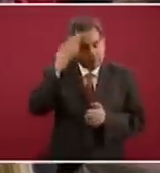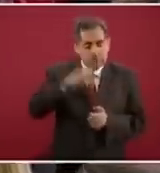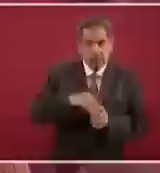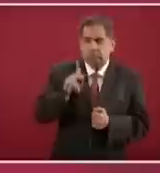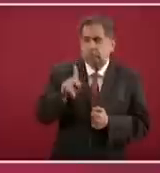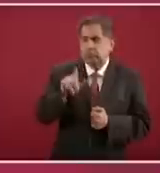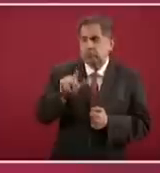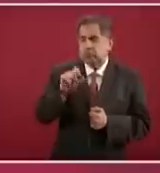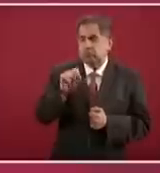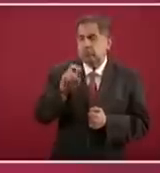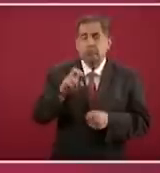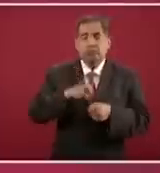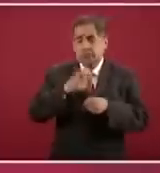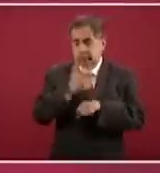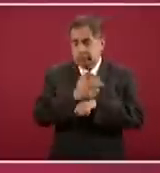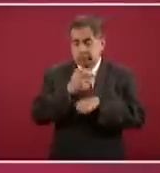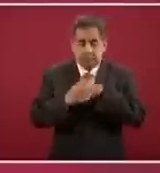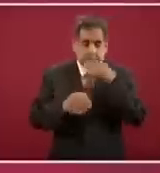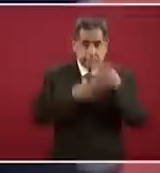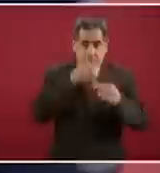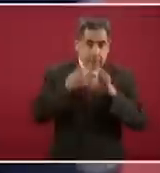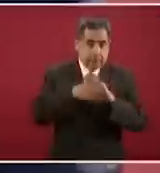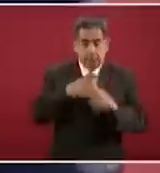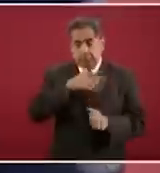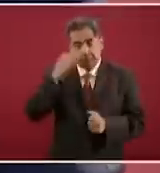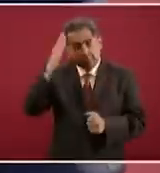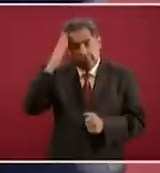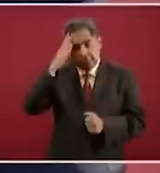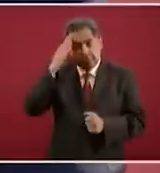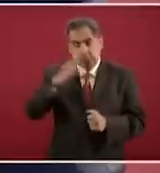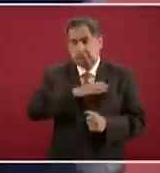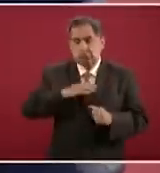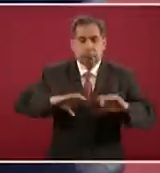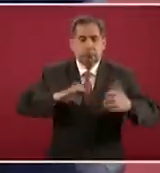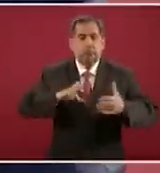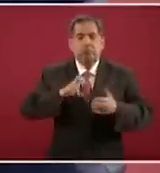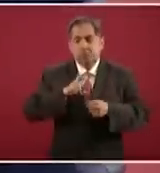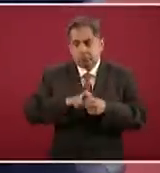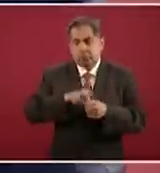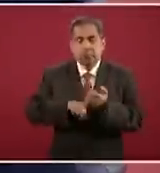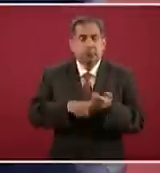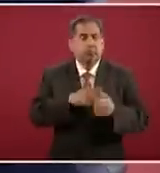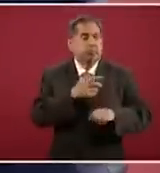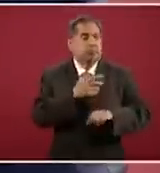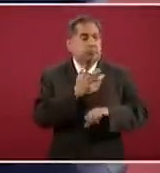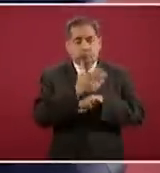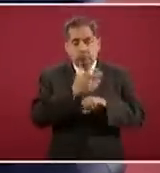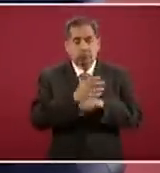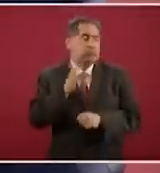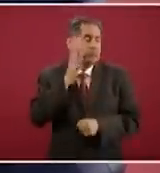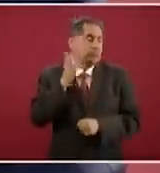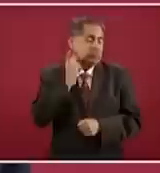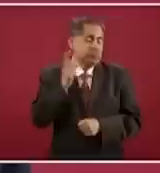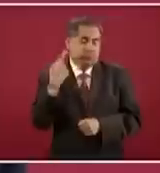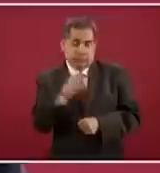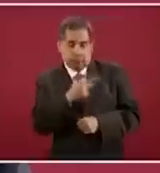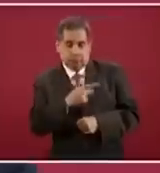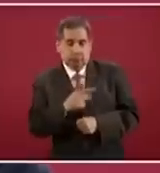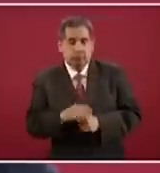Pelosi, que es la dirigente del Congreso en Estados Unidos, de la Cámara de Diputados,